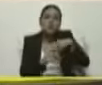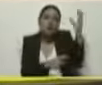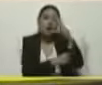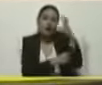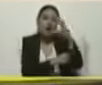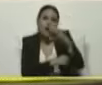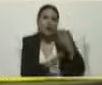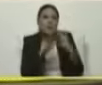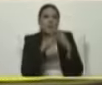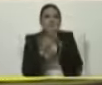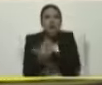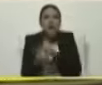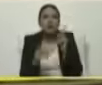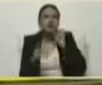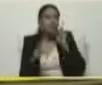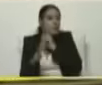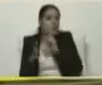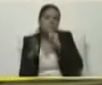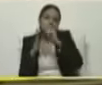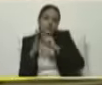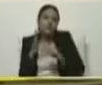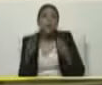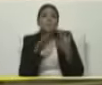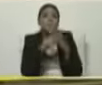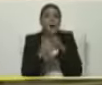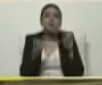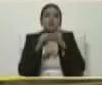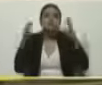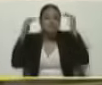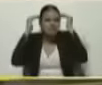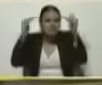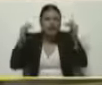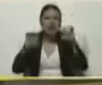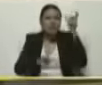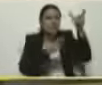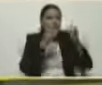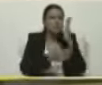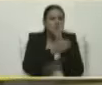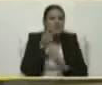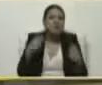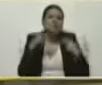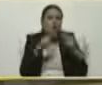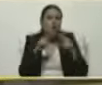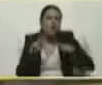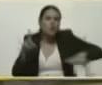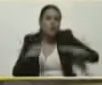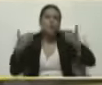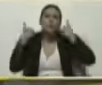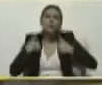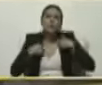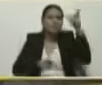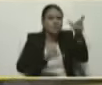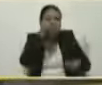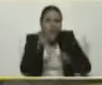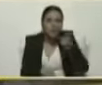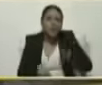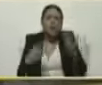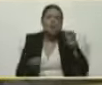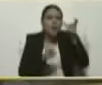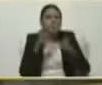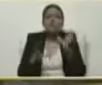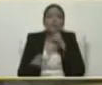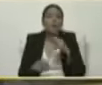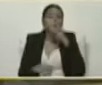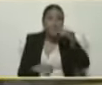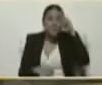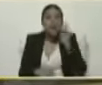El Tamarindo, el barrio Los Sin Techo. Yo conozco el sufrimiento de la gente cuando la gente era huérfana y